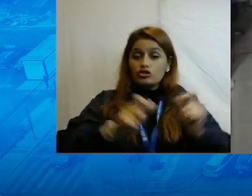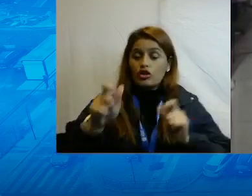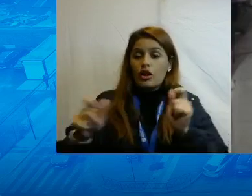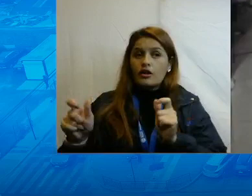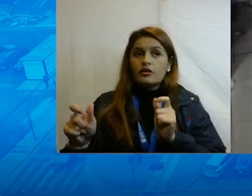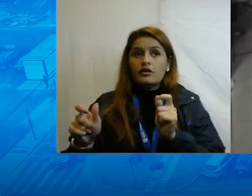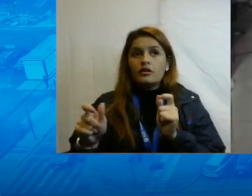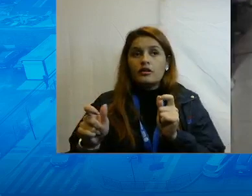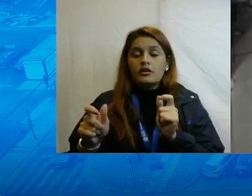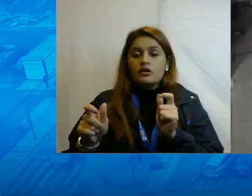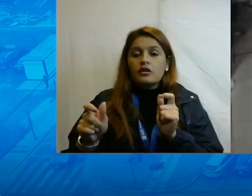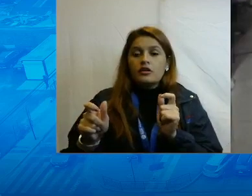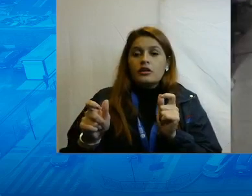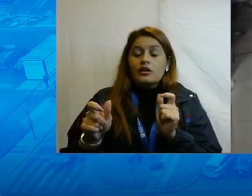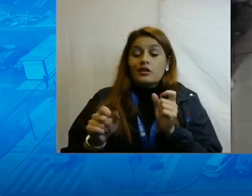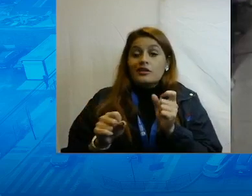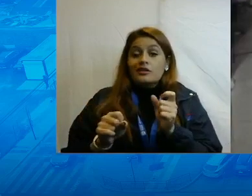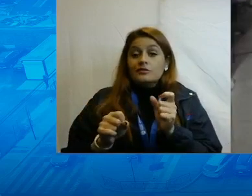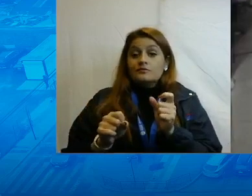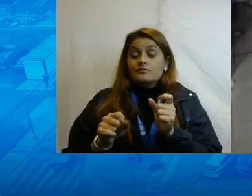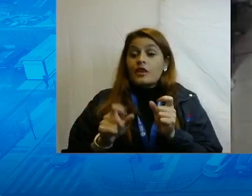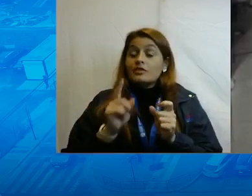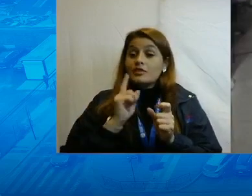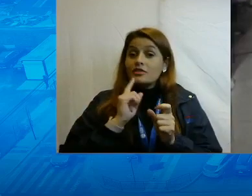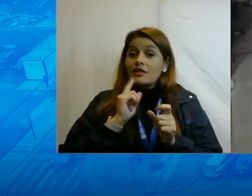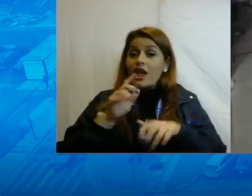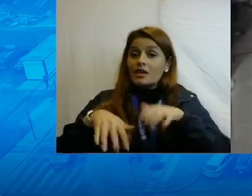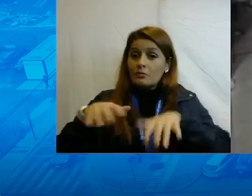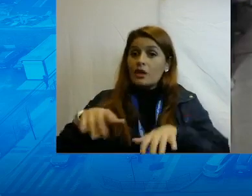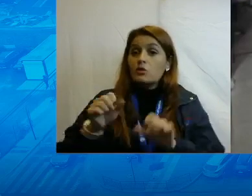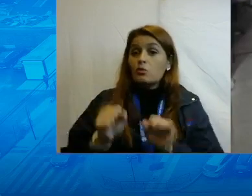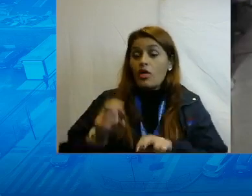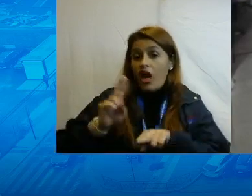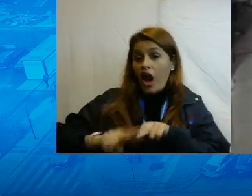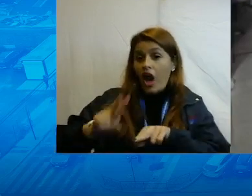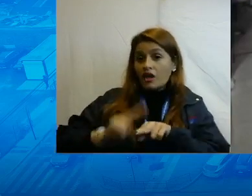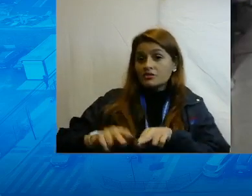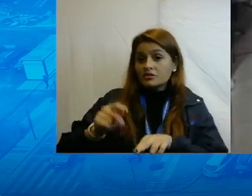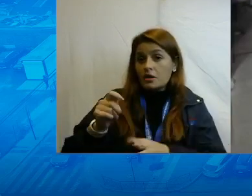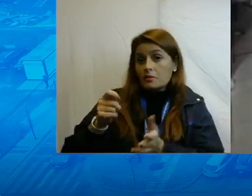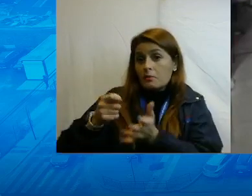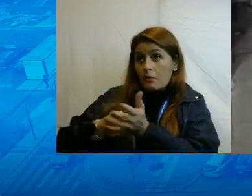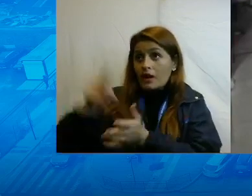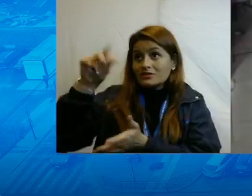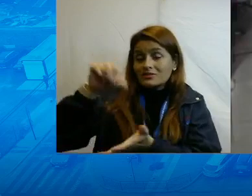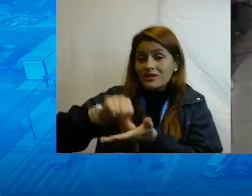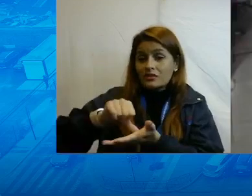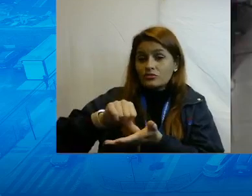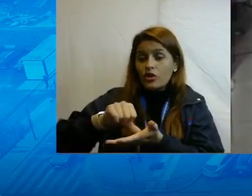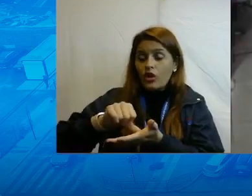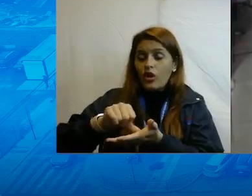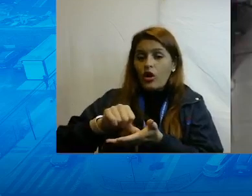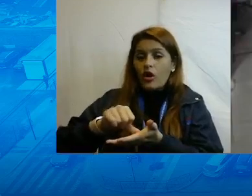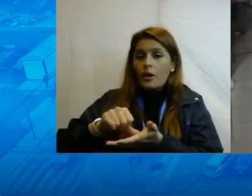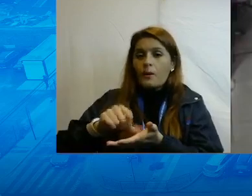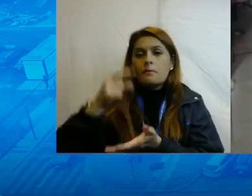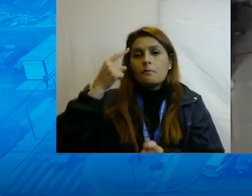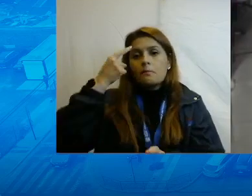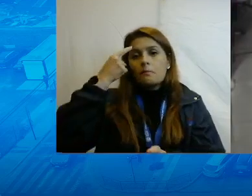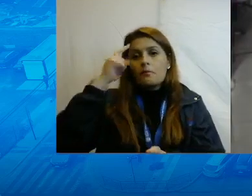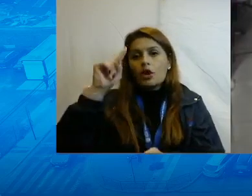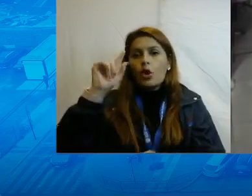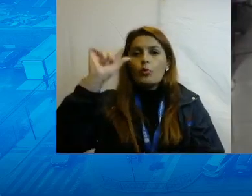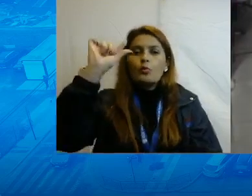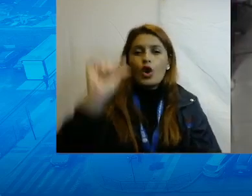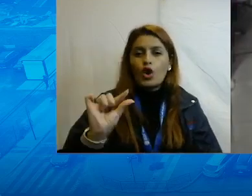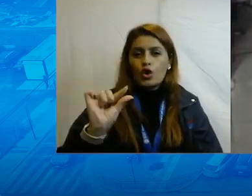actores que trabajan con animales, de poder hacer un cobro en el centro veterinario popular, así como